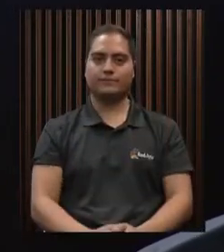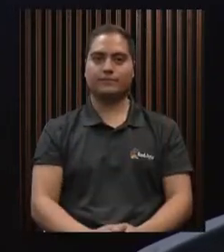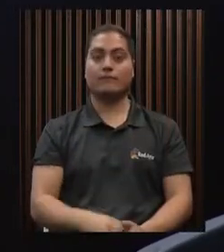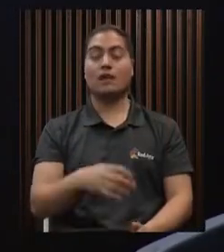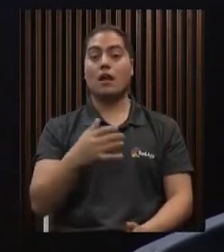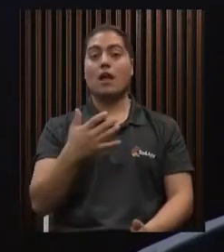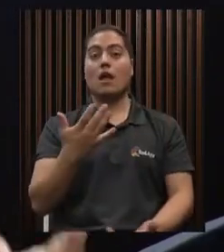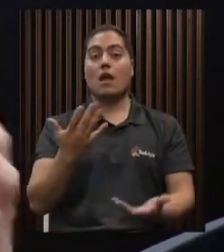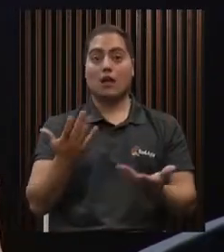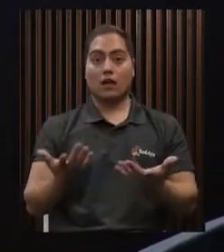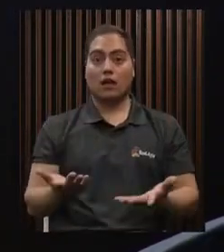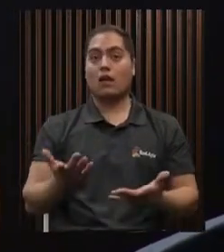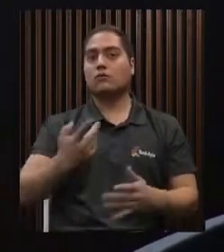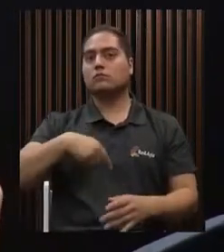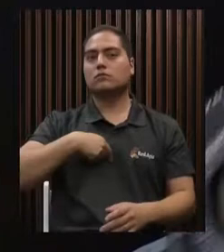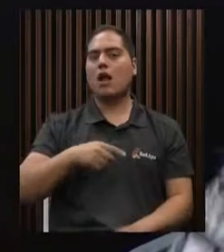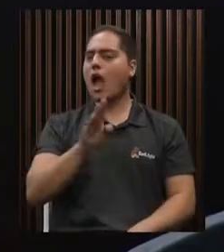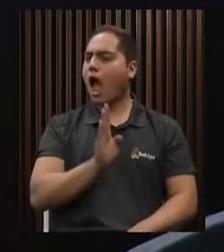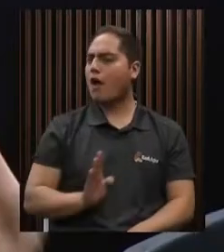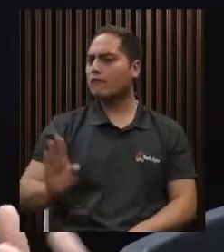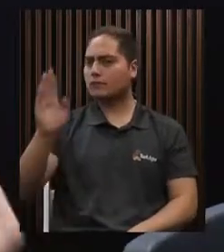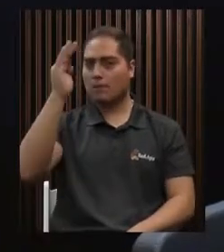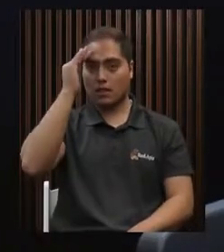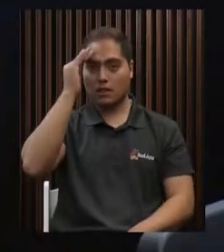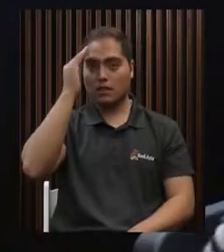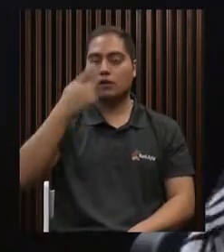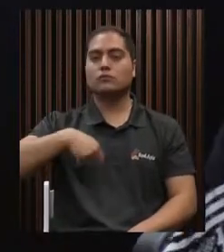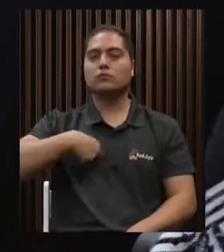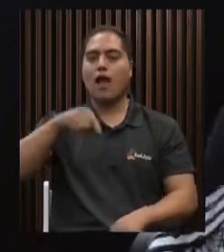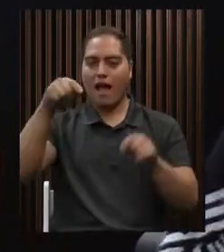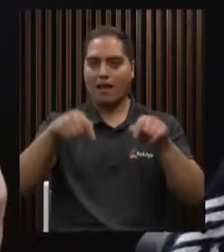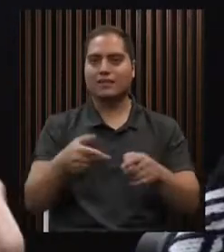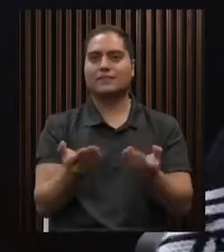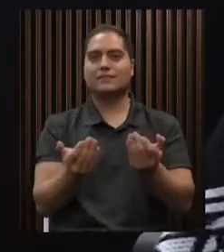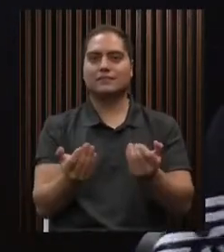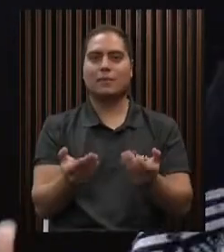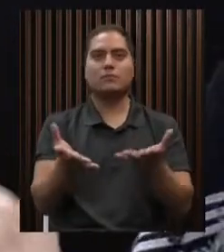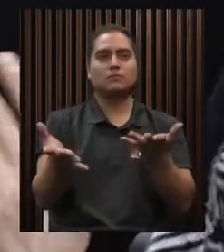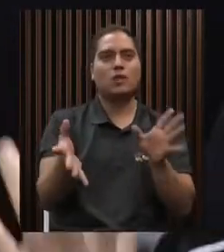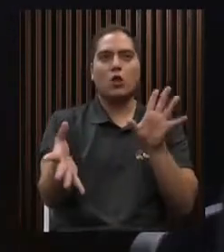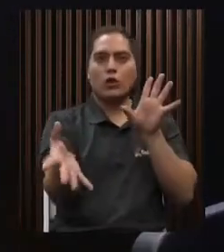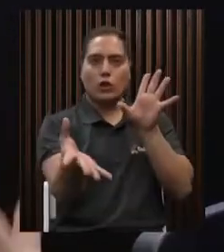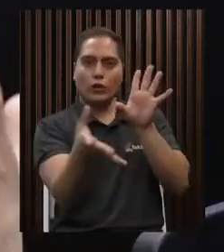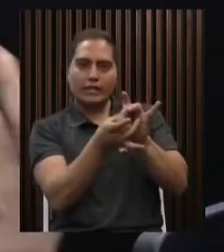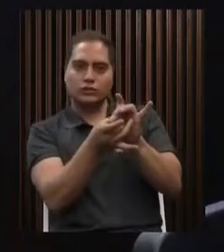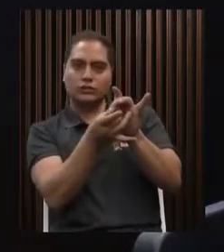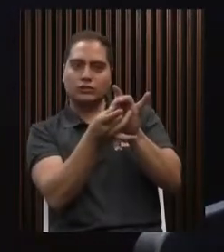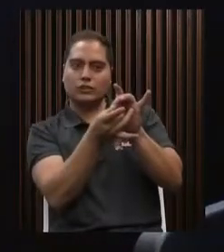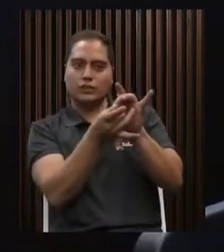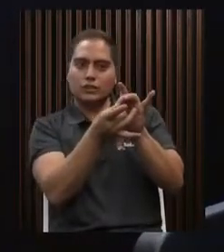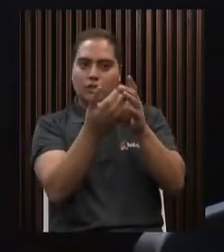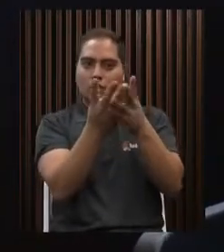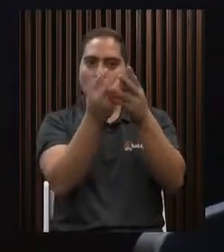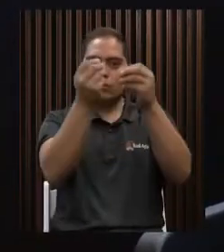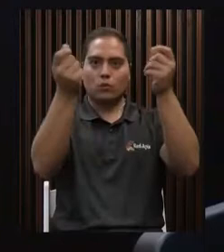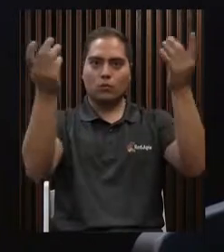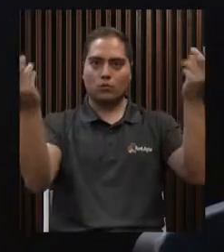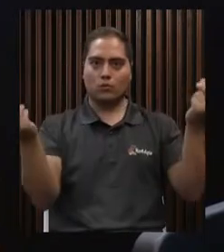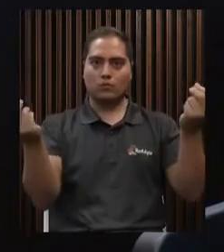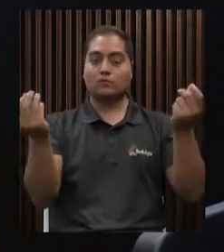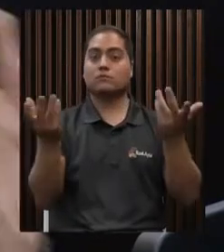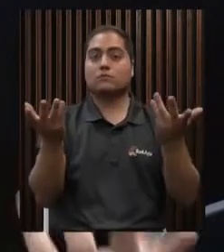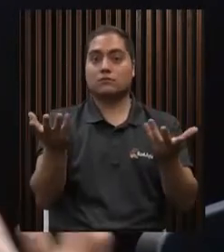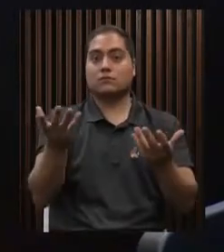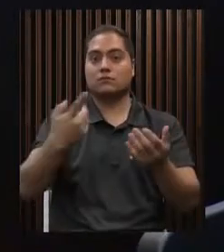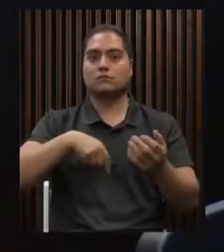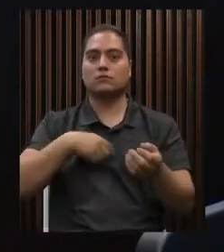Básicamente creo que aquí se necesita una conexión espiritual, salir de este lugar así porque para